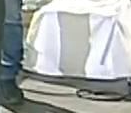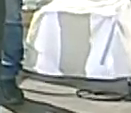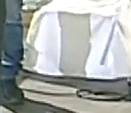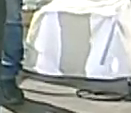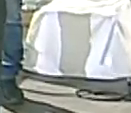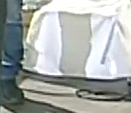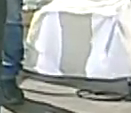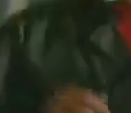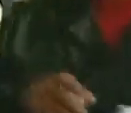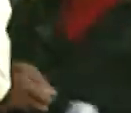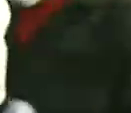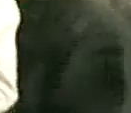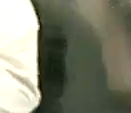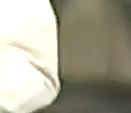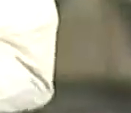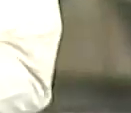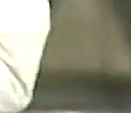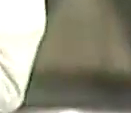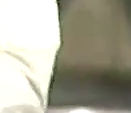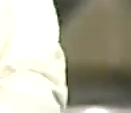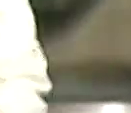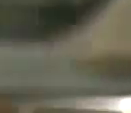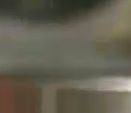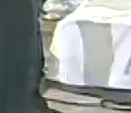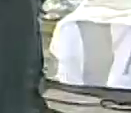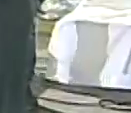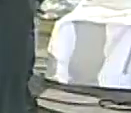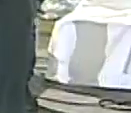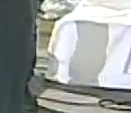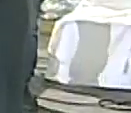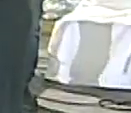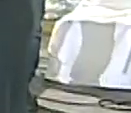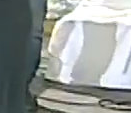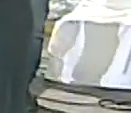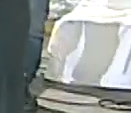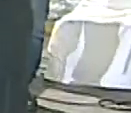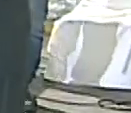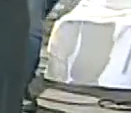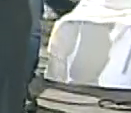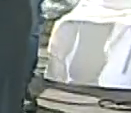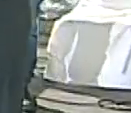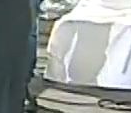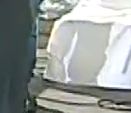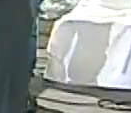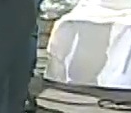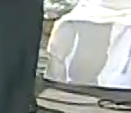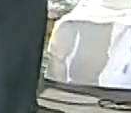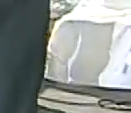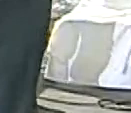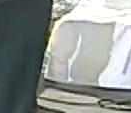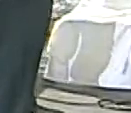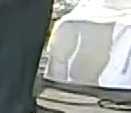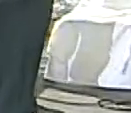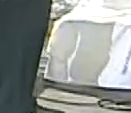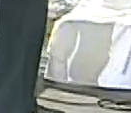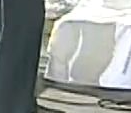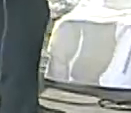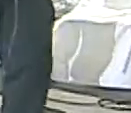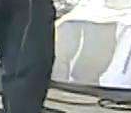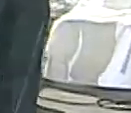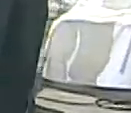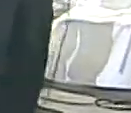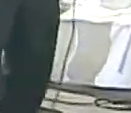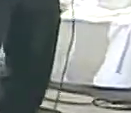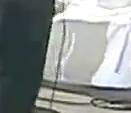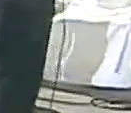y en toda mi patria grande el café es lo sabrosito. Claro, yo siempre lo tomo antes de la hora de las 5 y en la tarde pues también yo